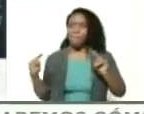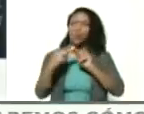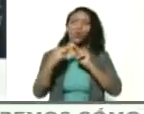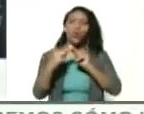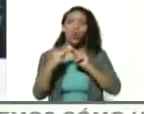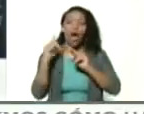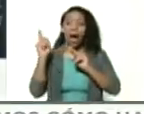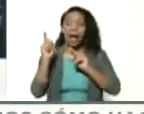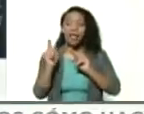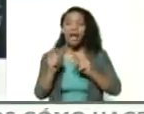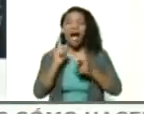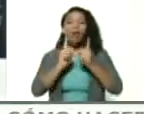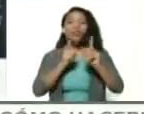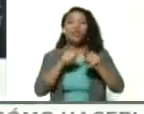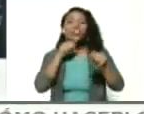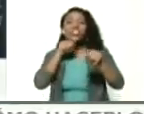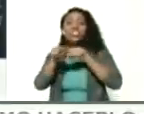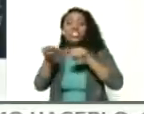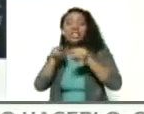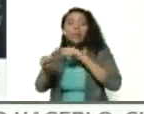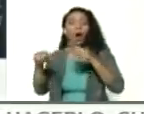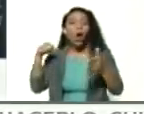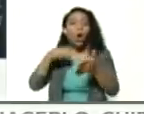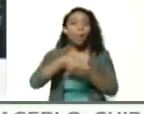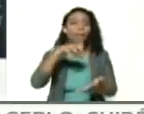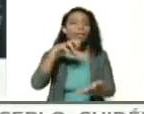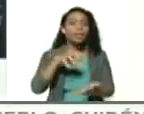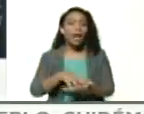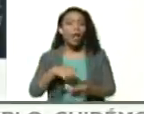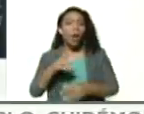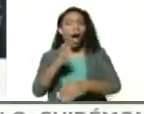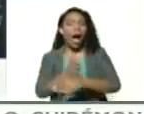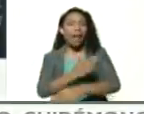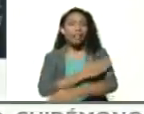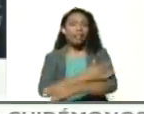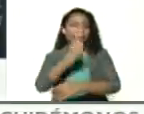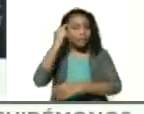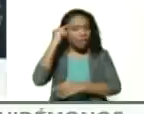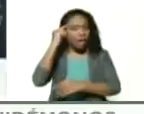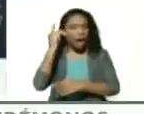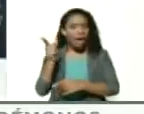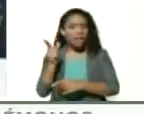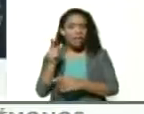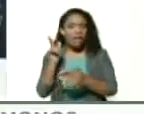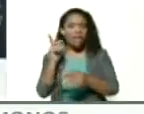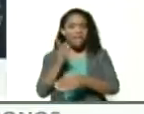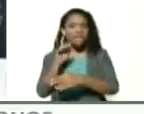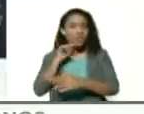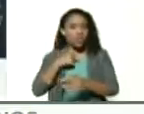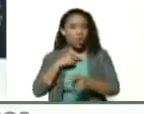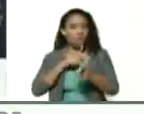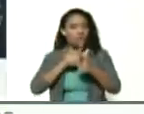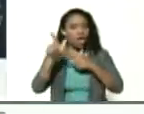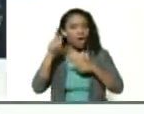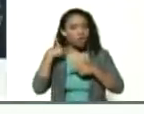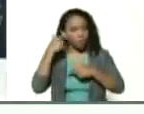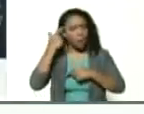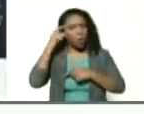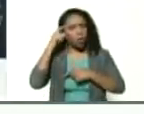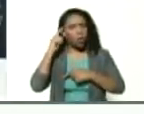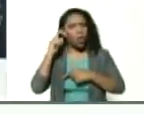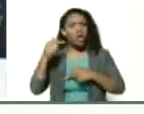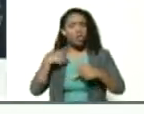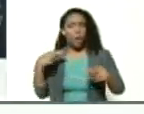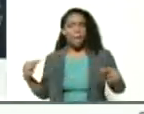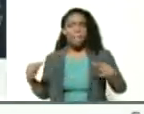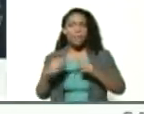habido rumores de golpe de Estado un día antes de ese viaje, recuerdo. Y me conseguí